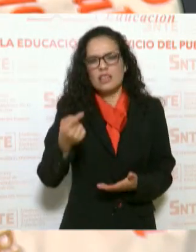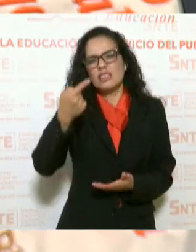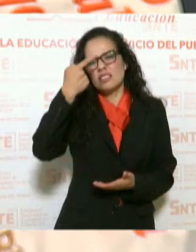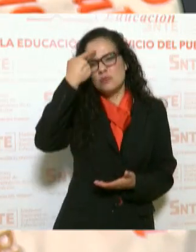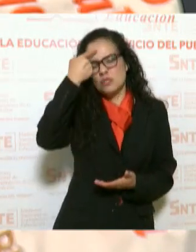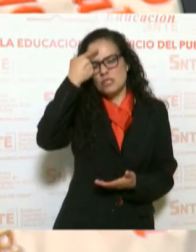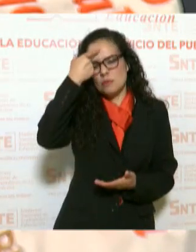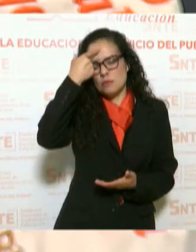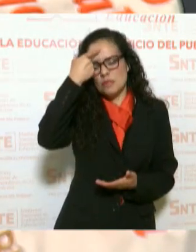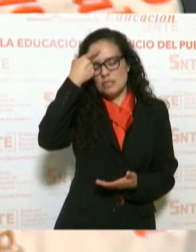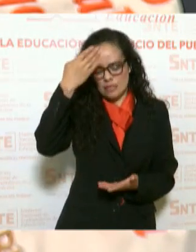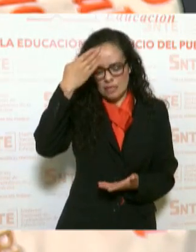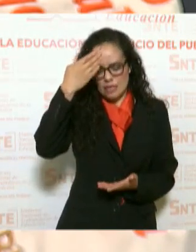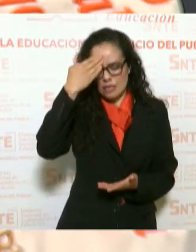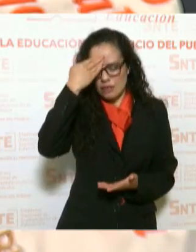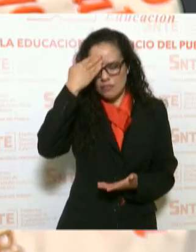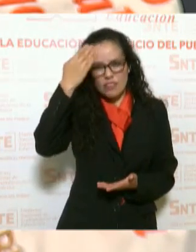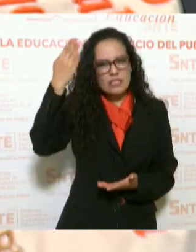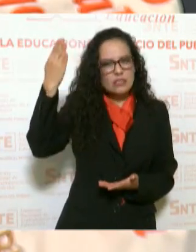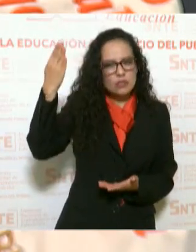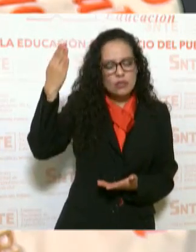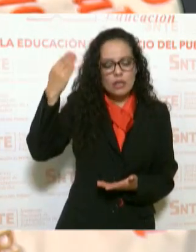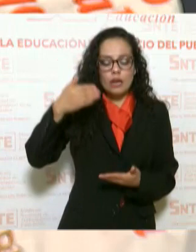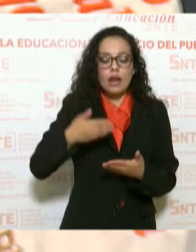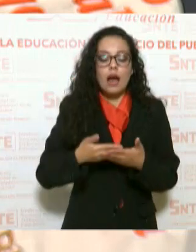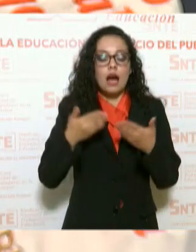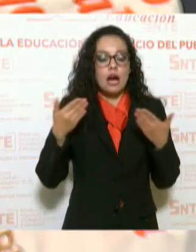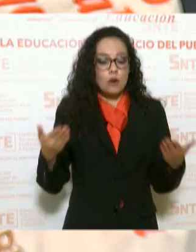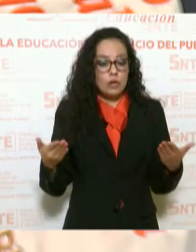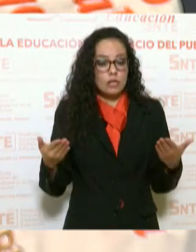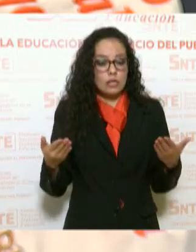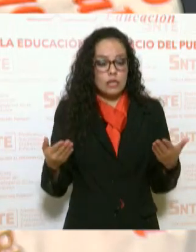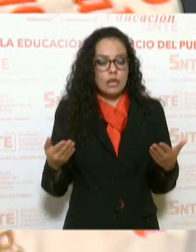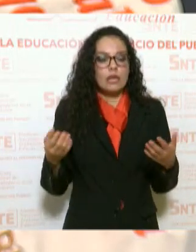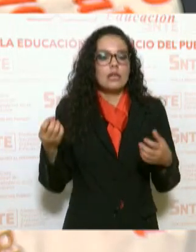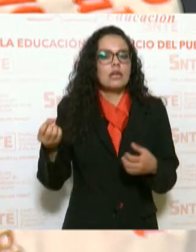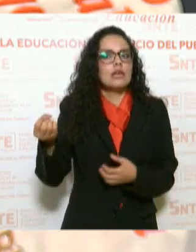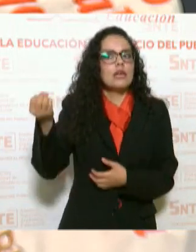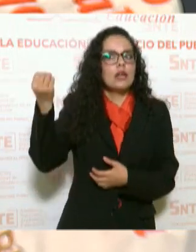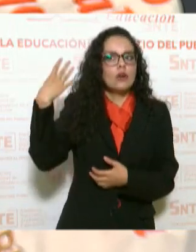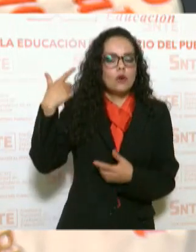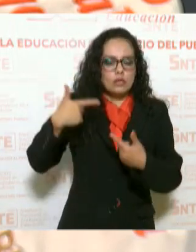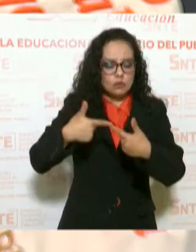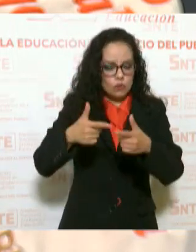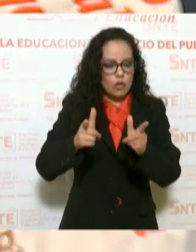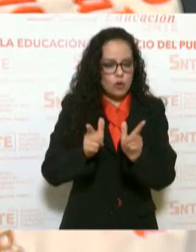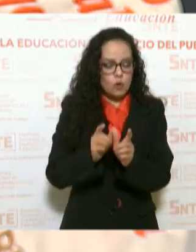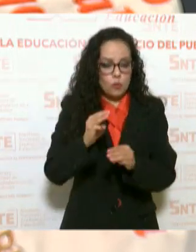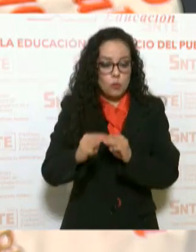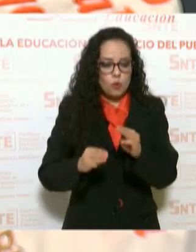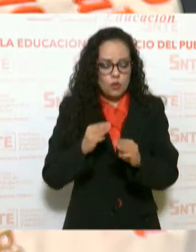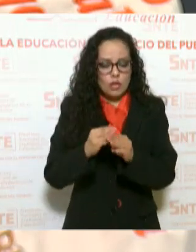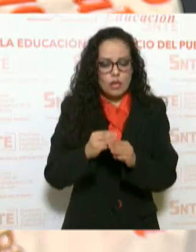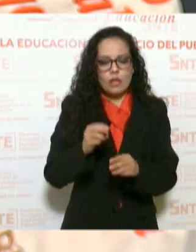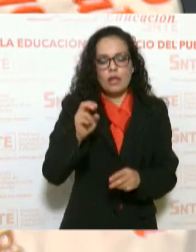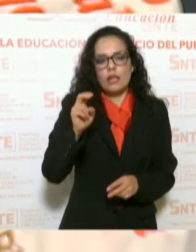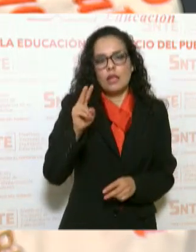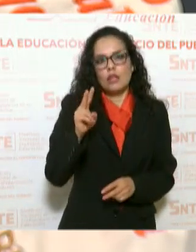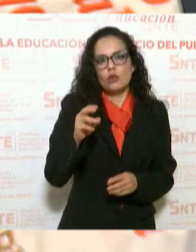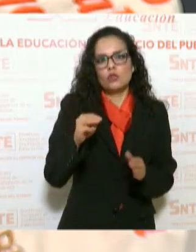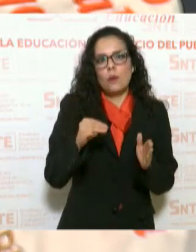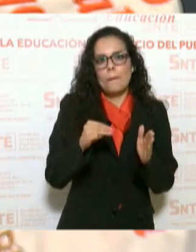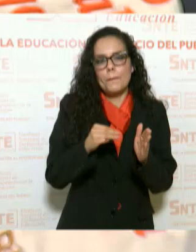reflexionar ahorita. Y el Congreso Mundial en el 2024 será una buena oportunidad